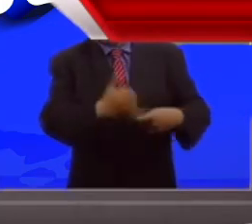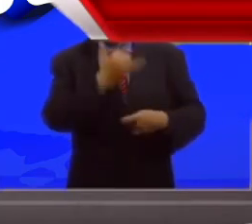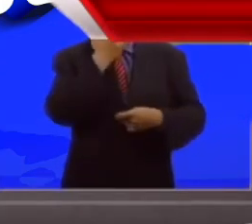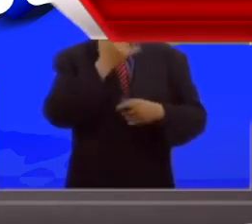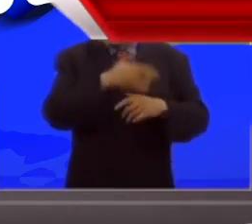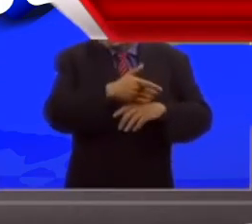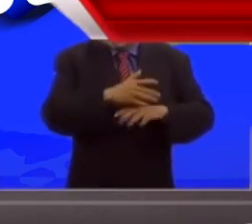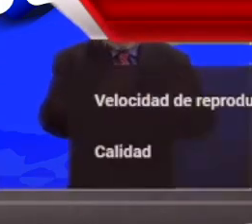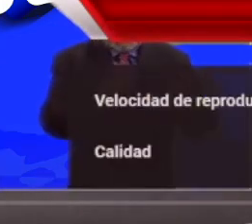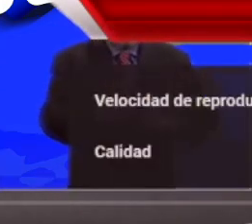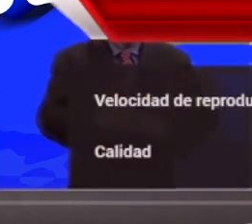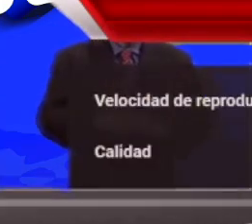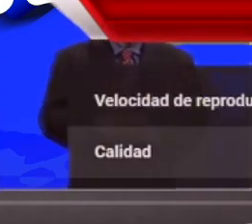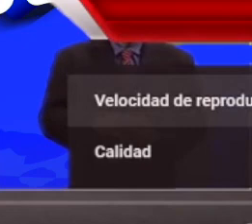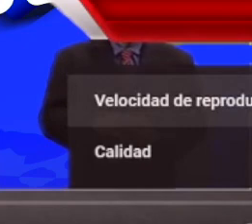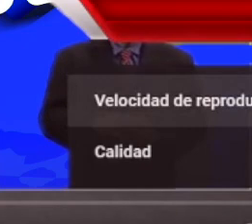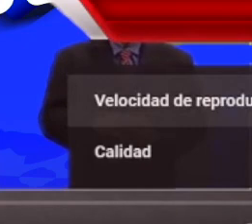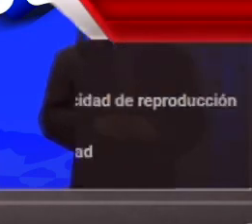Ahí